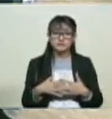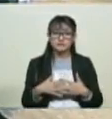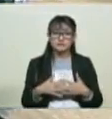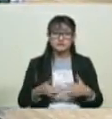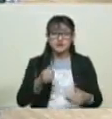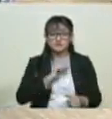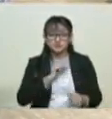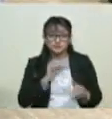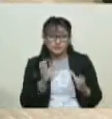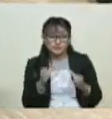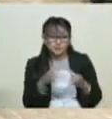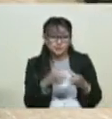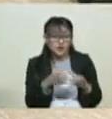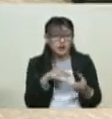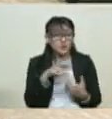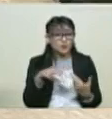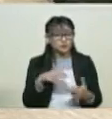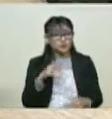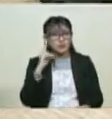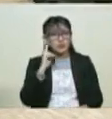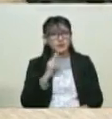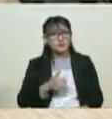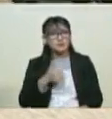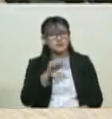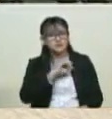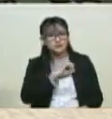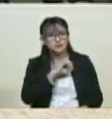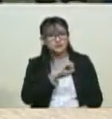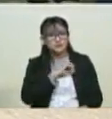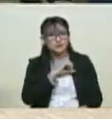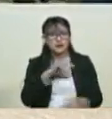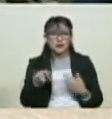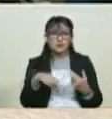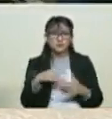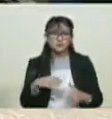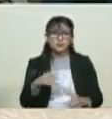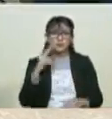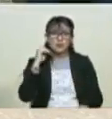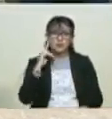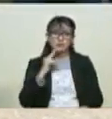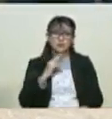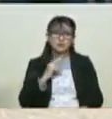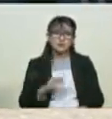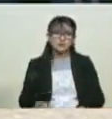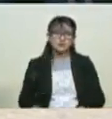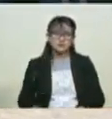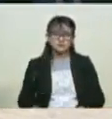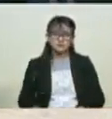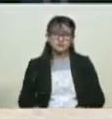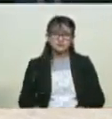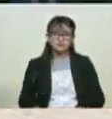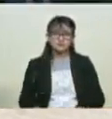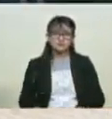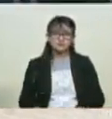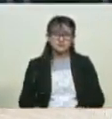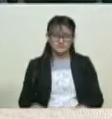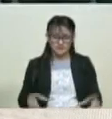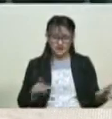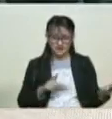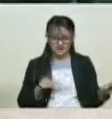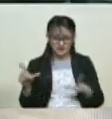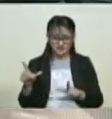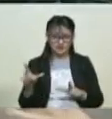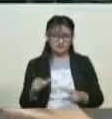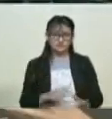bolivariana más atemorizada hasta la revolución bolivariana más lista para la rendición